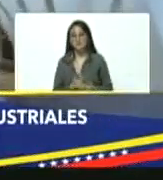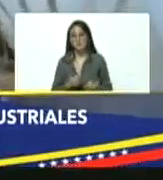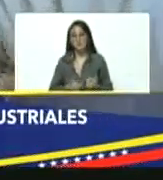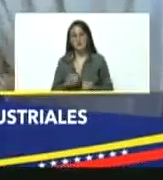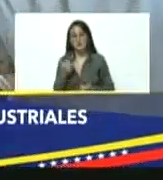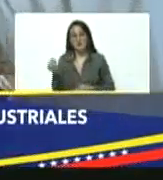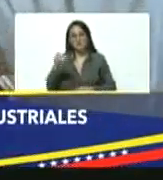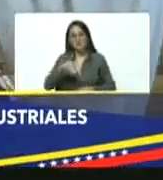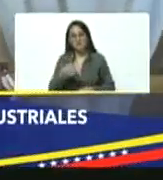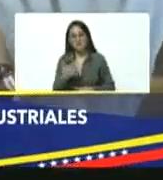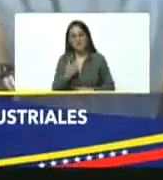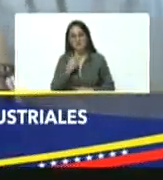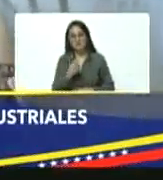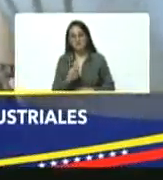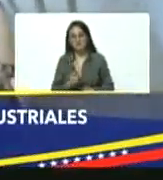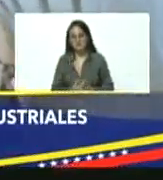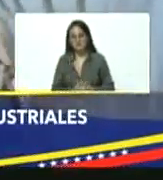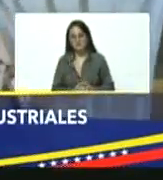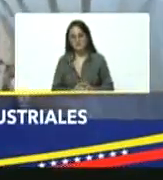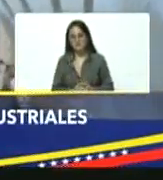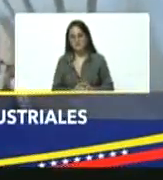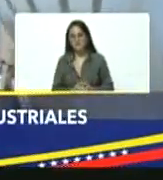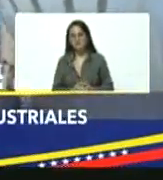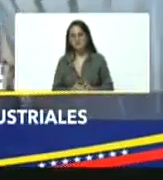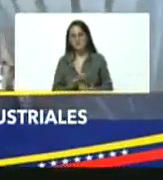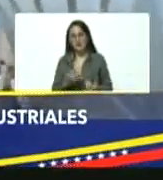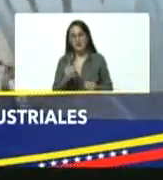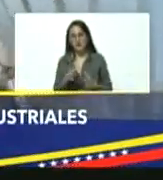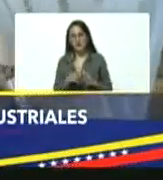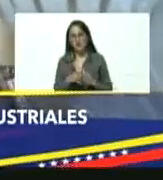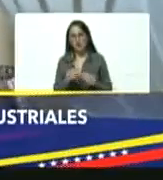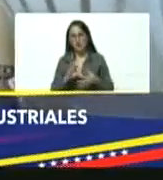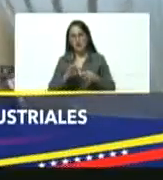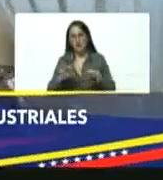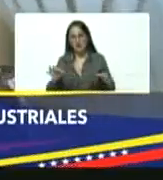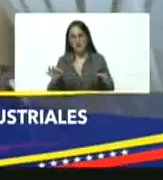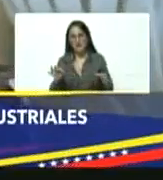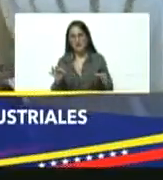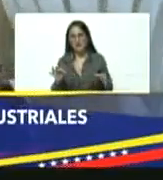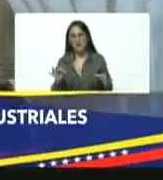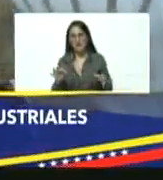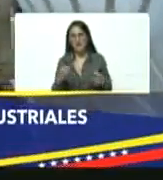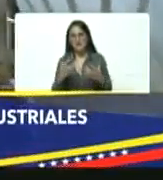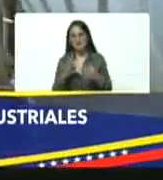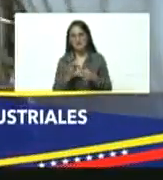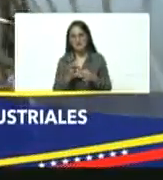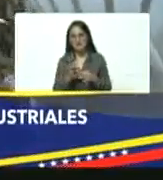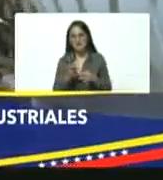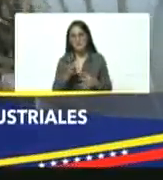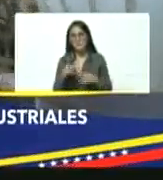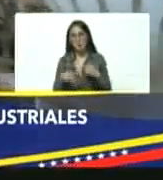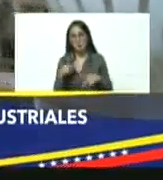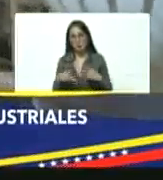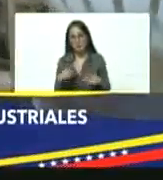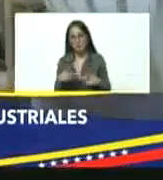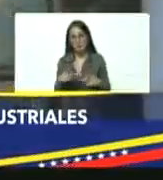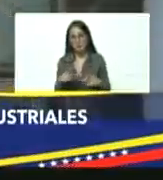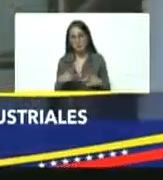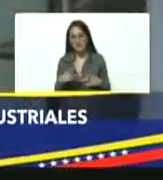que agregarle, puedo indicarle que contamos con todas las cadenas, con todos los eslabones en la cadena productiva, que